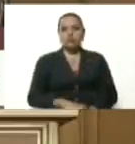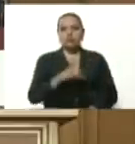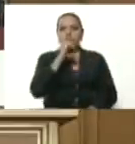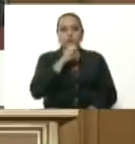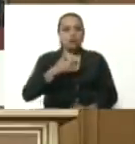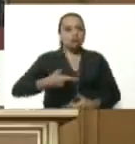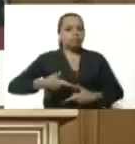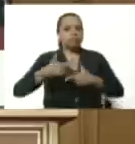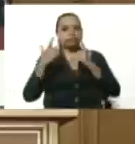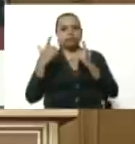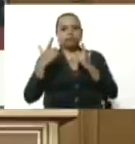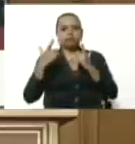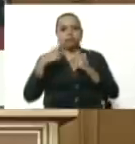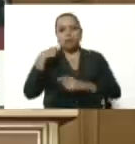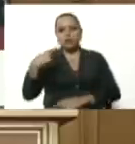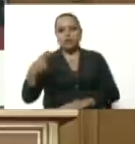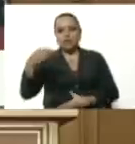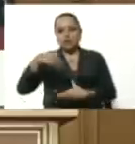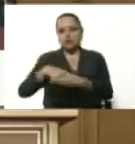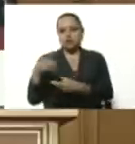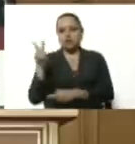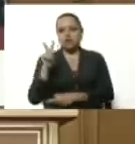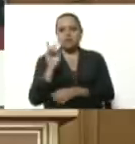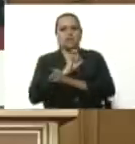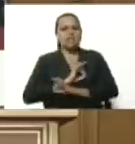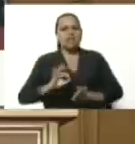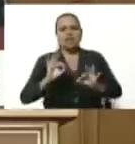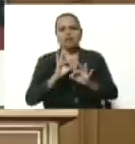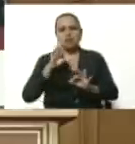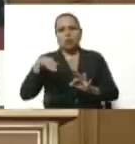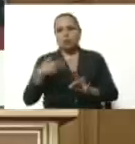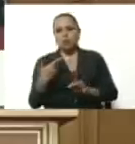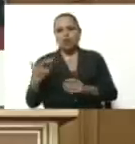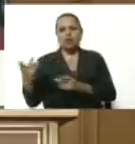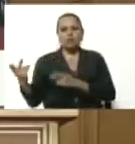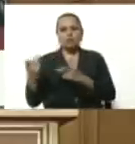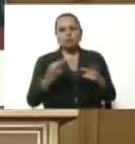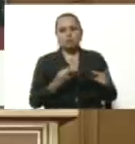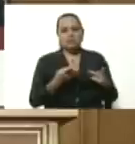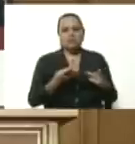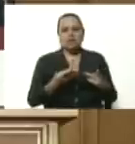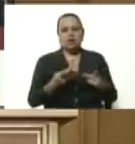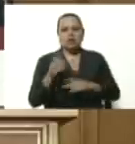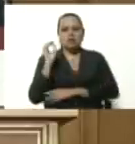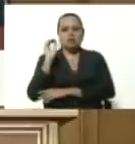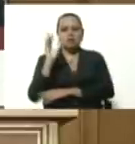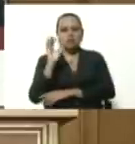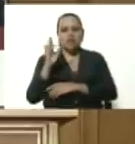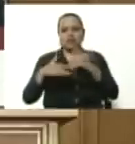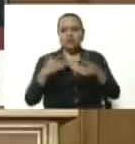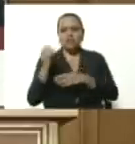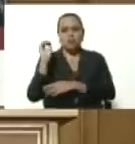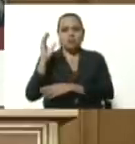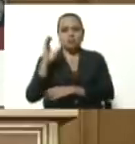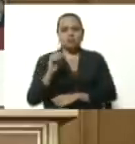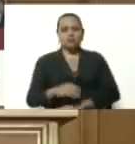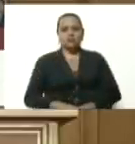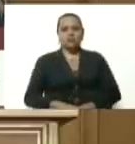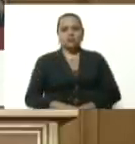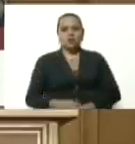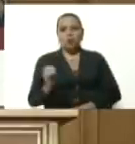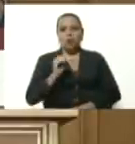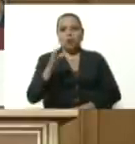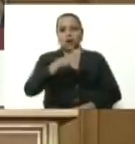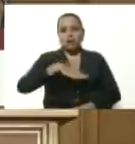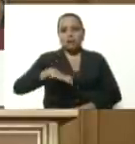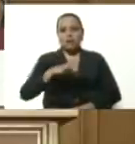incidencia política en Venezuela para nada. No pueden convocar ni a una sesión parlamentaria, ni a un acto en una plaza.